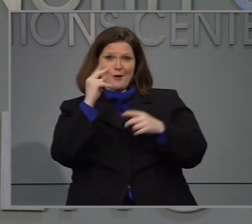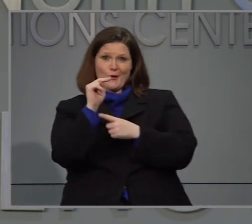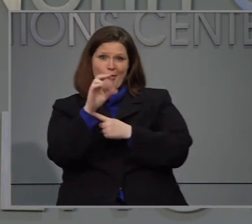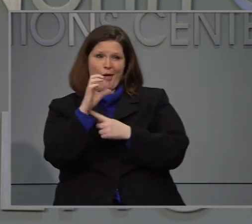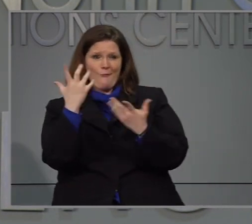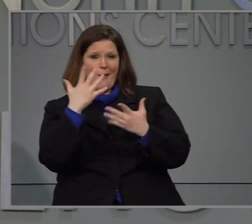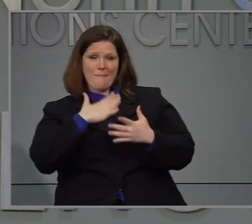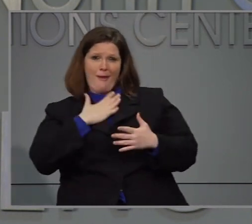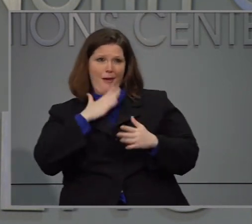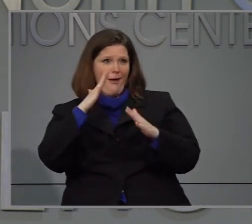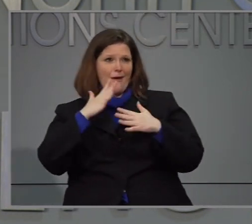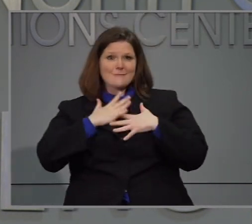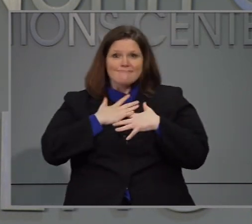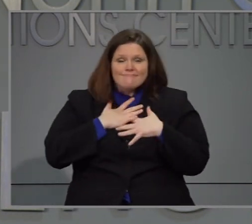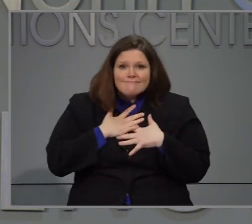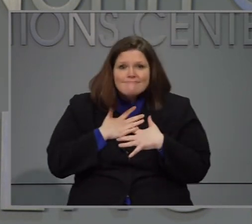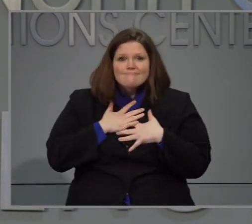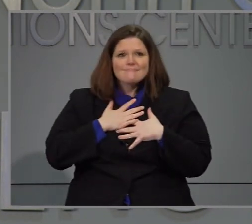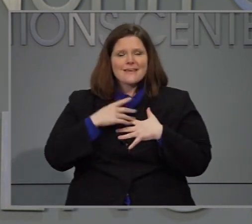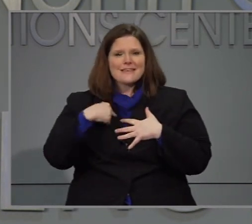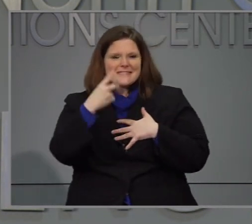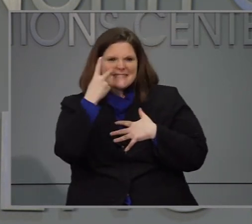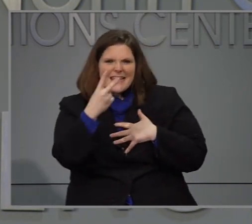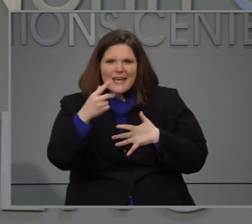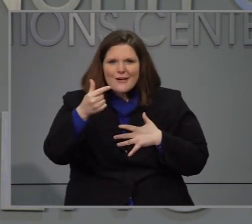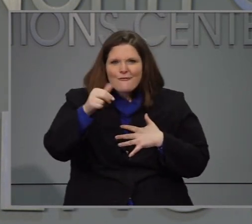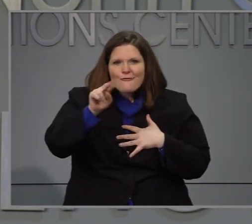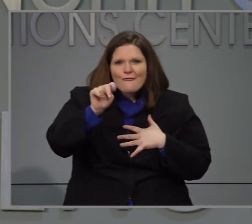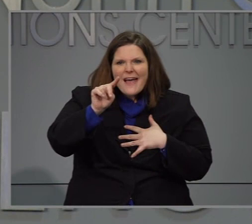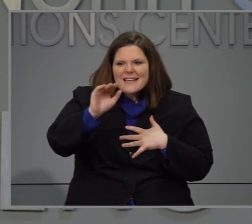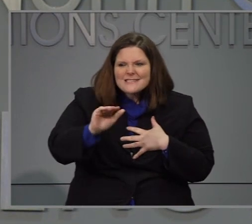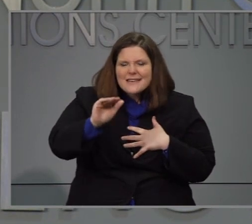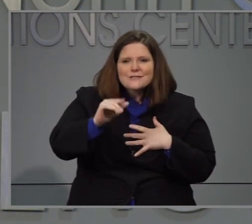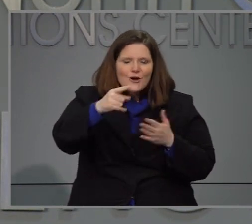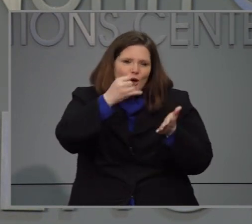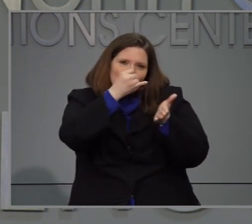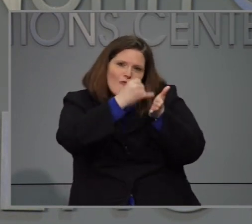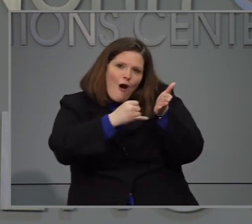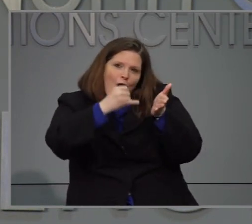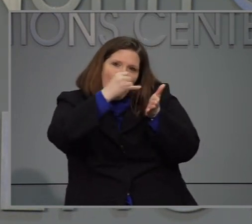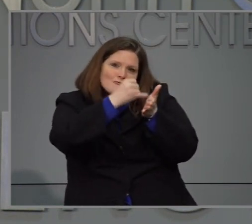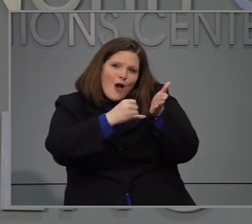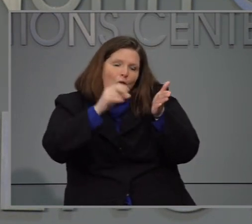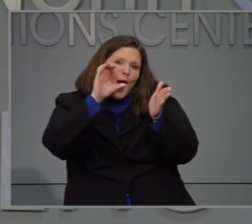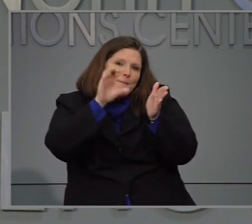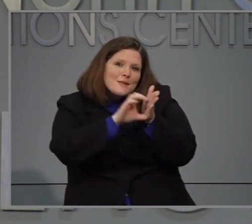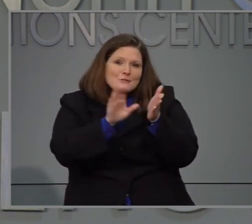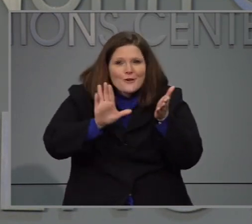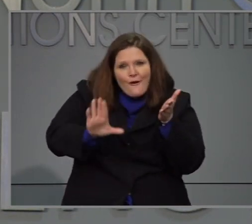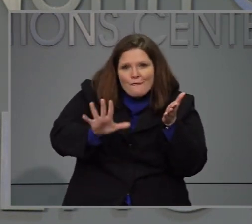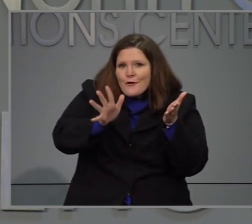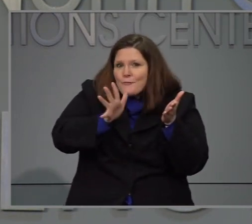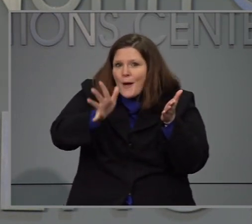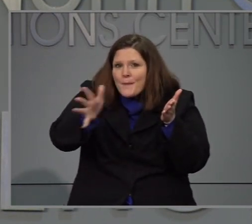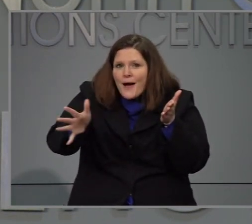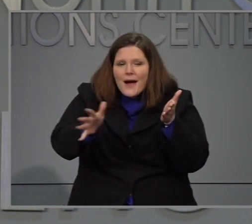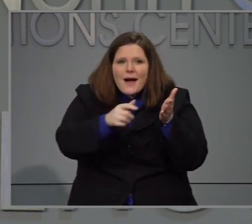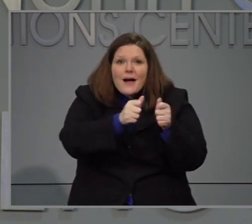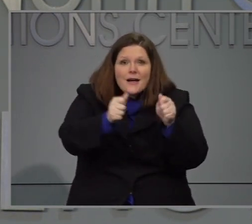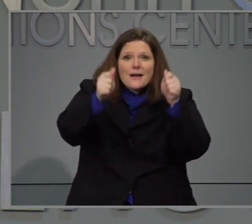del Norte, y es ver un nieto poniendo una fotografía de la